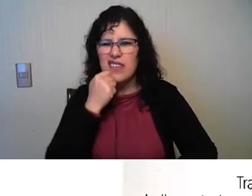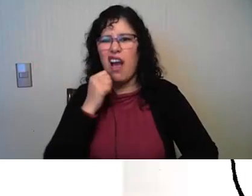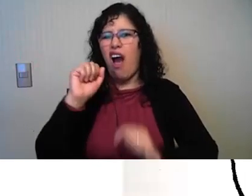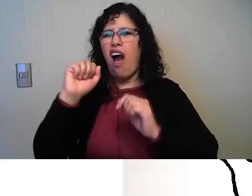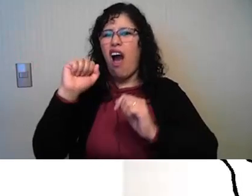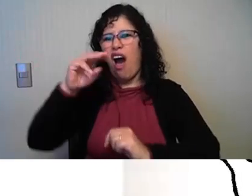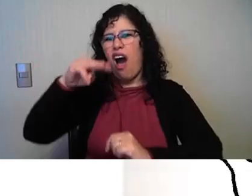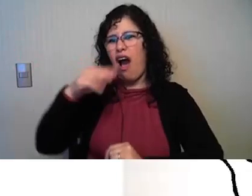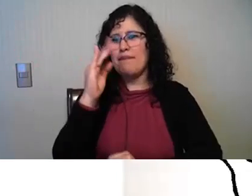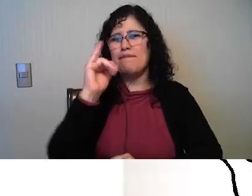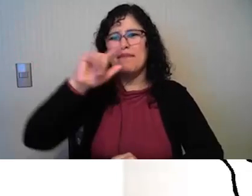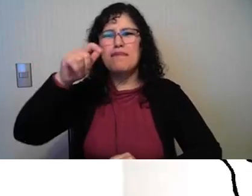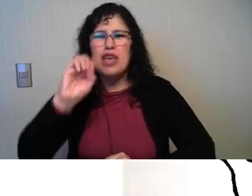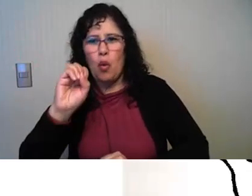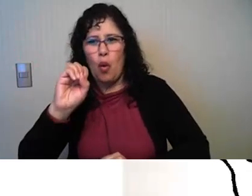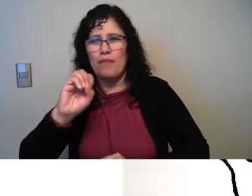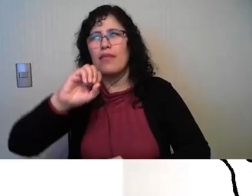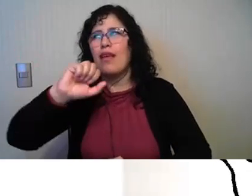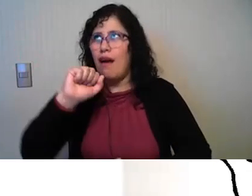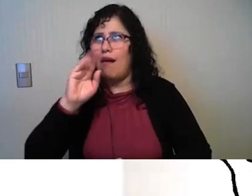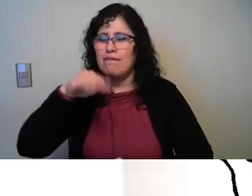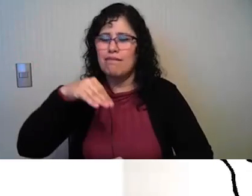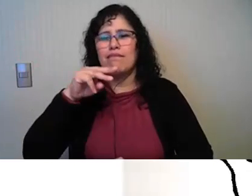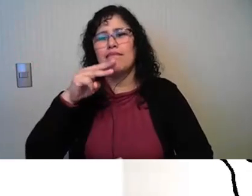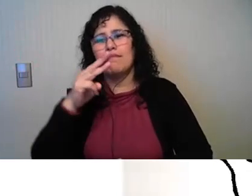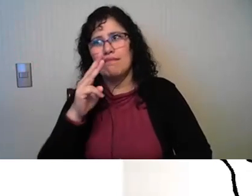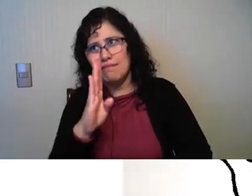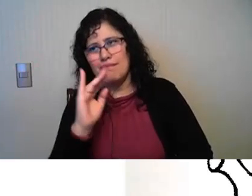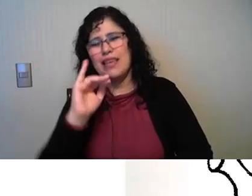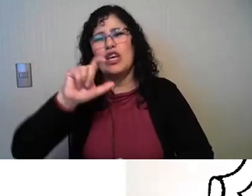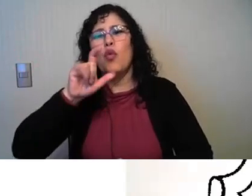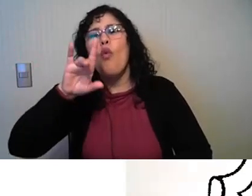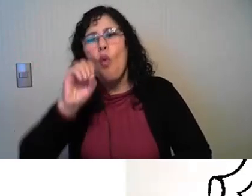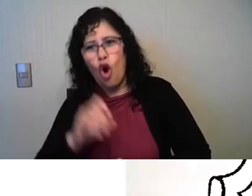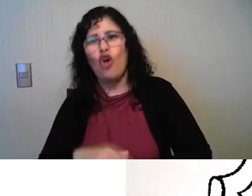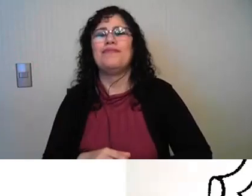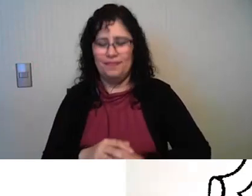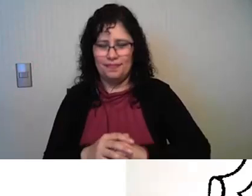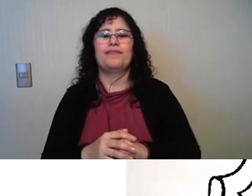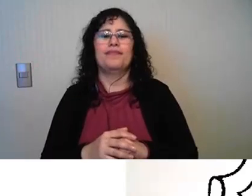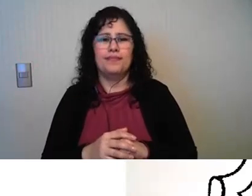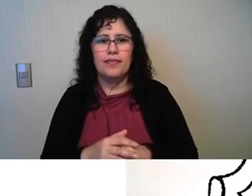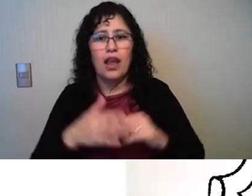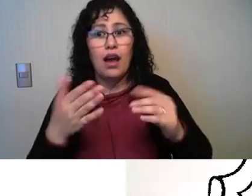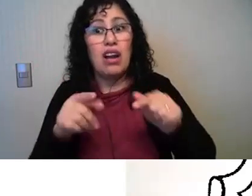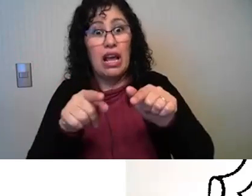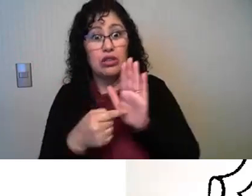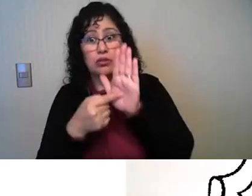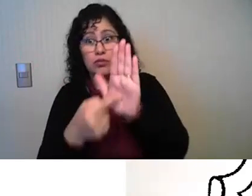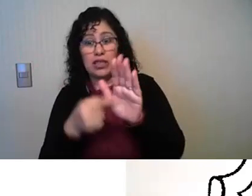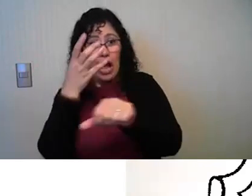van a encontrar entonces estas flechas que están indicando que hay relevo sináptico o control desde la